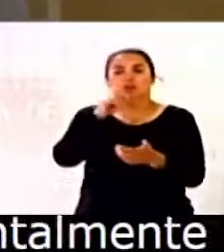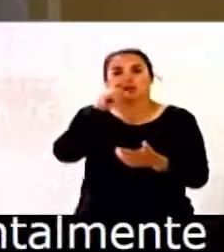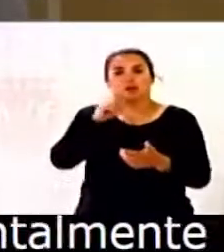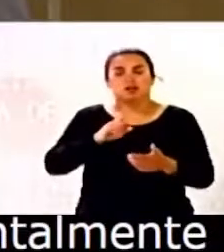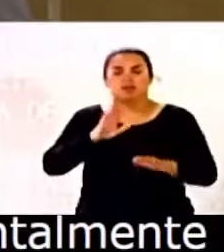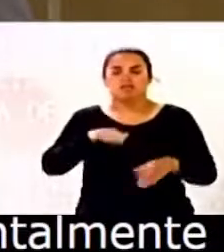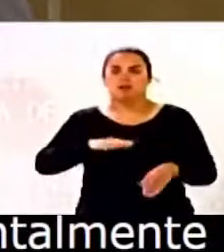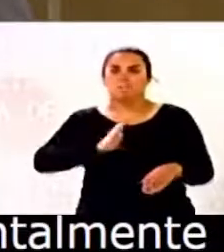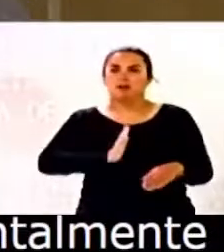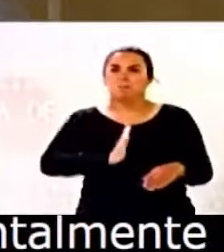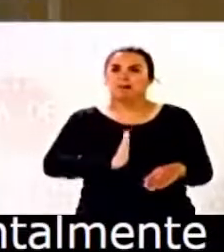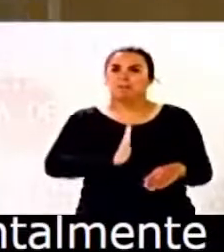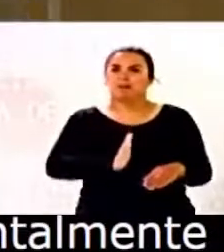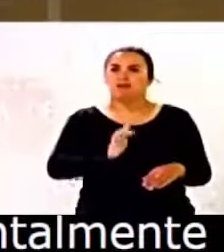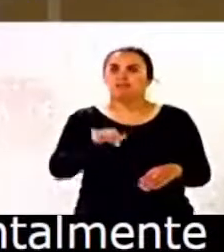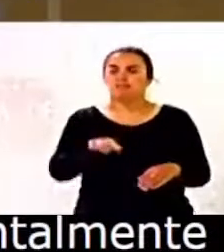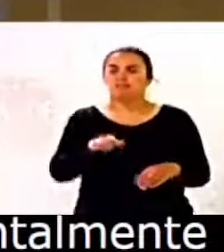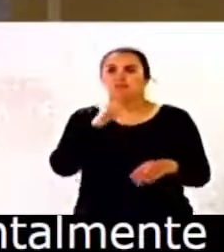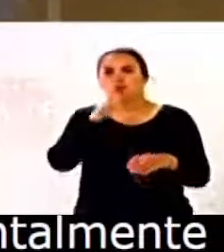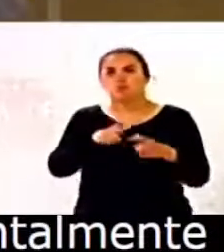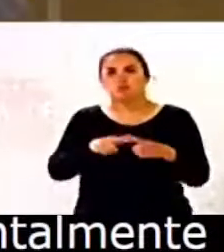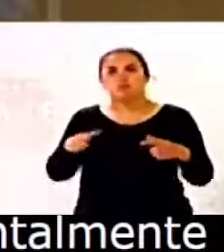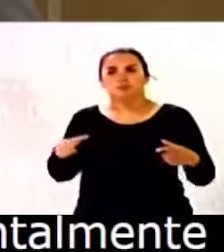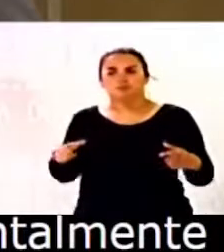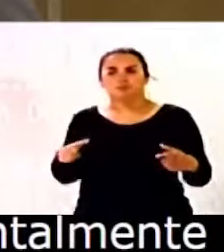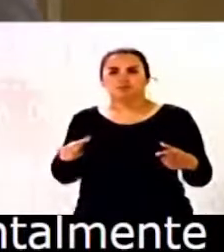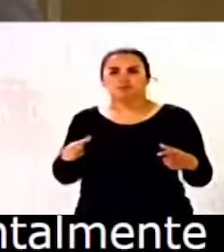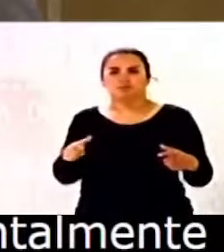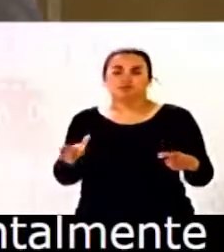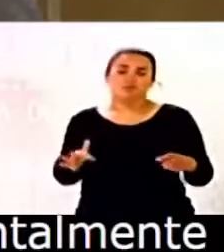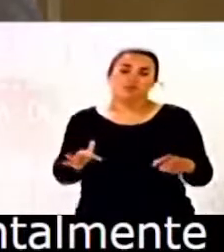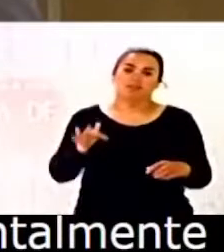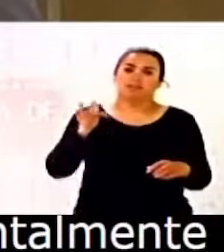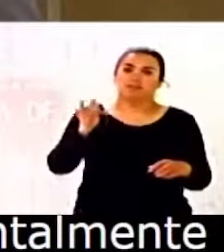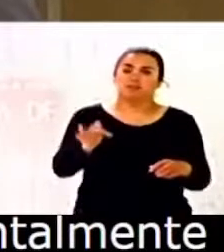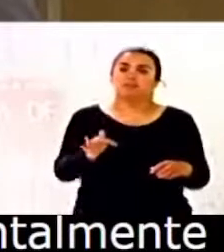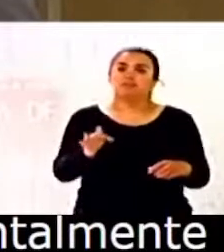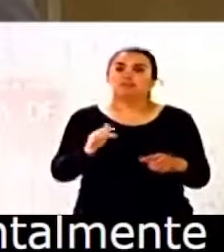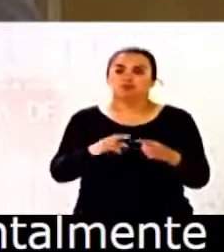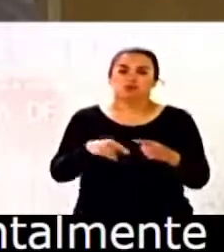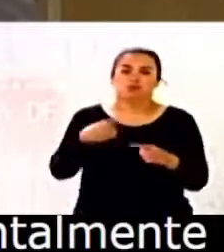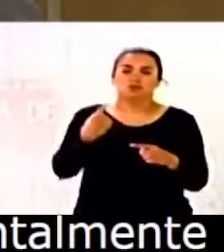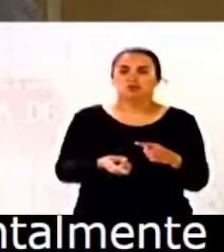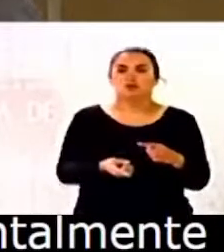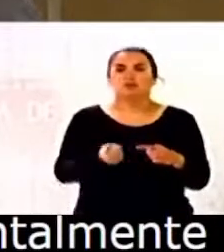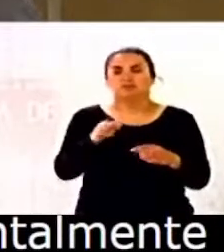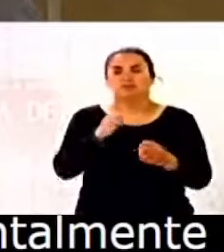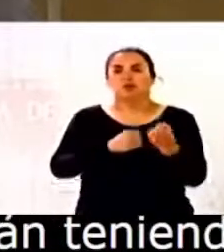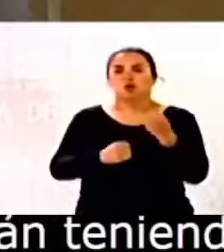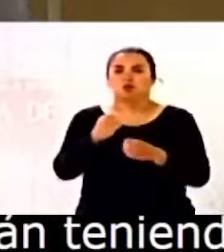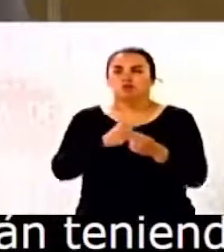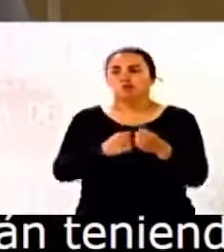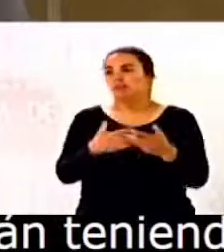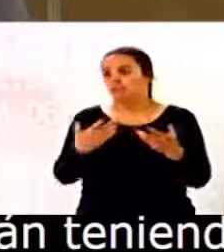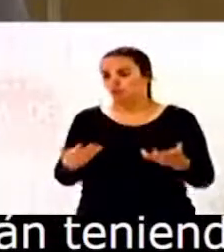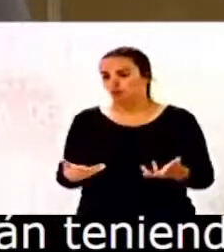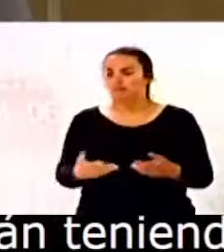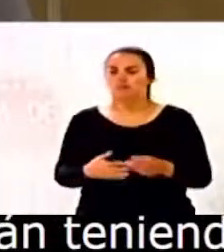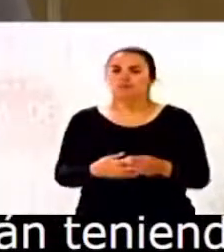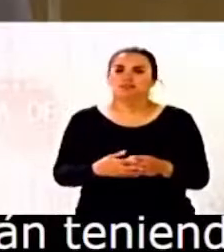teniendo consecuencias en esa inflación que a su vez pues está teniendo consecuencias en la economía. Por tanto,